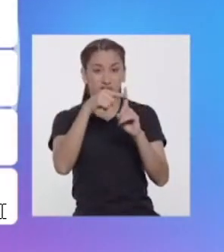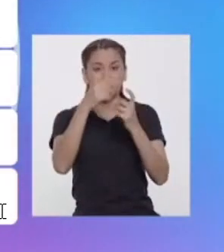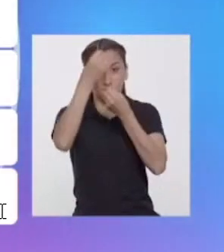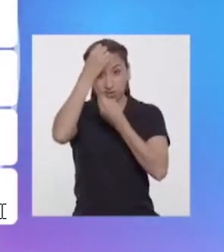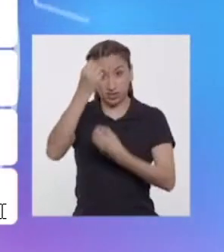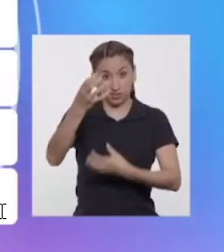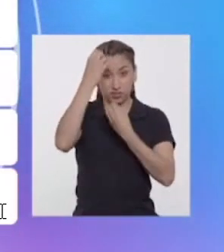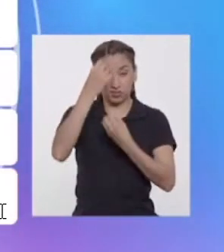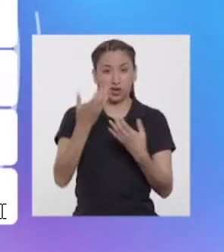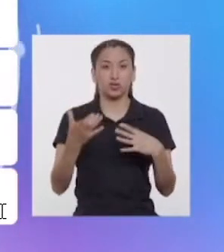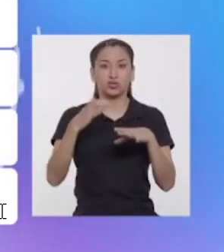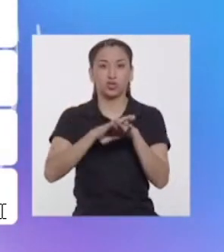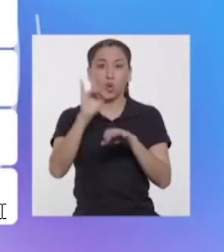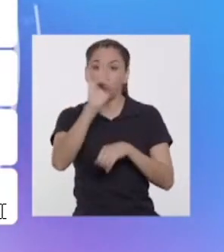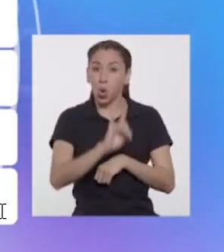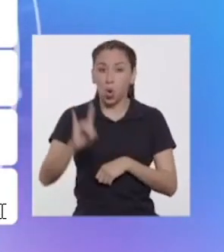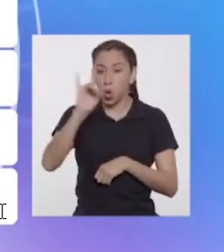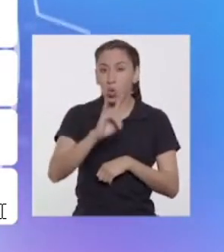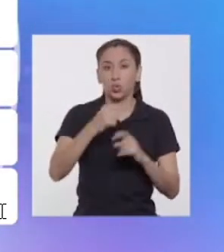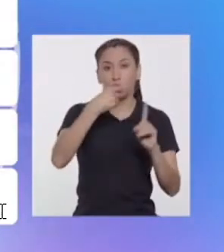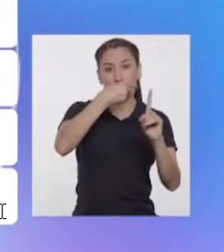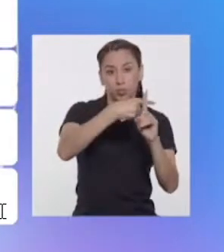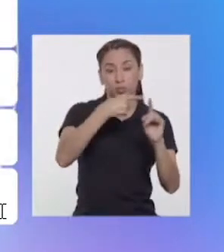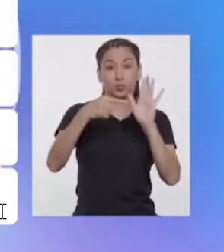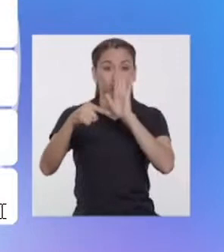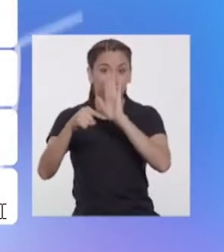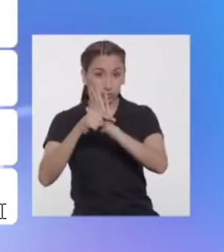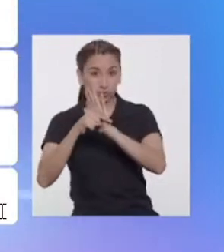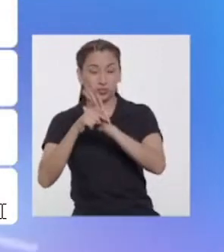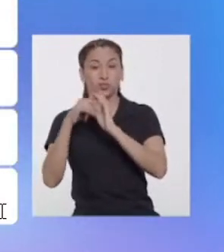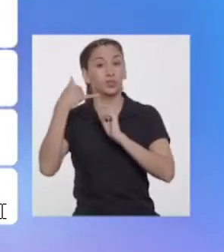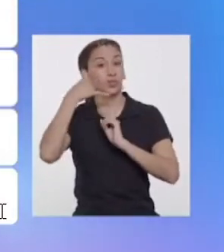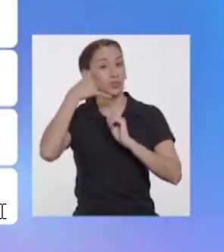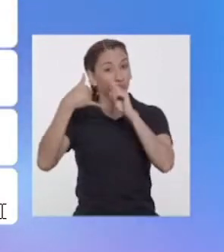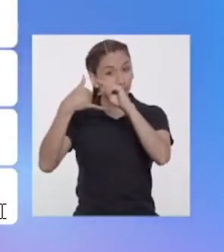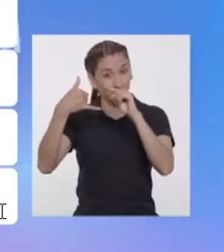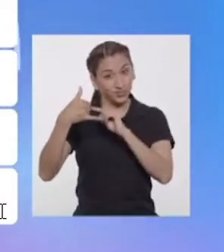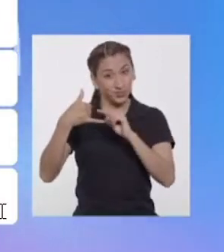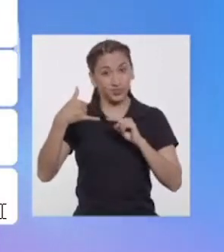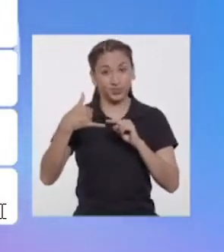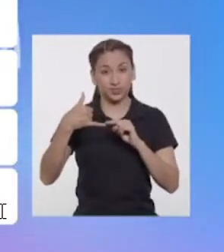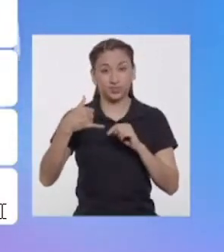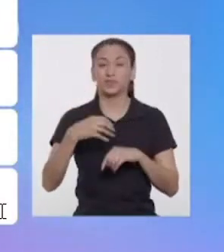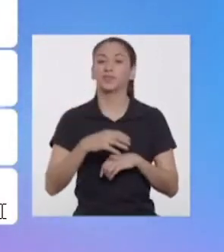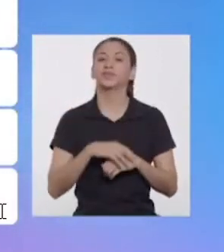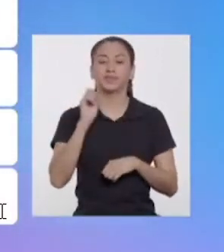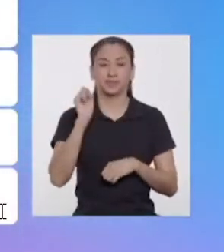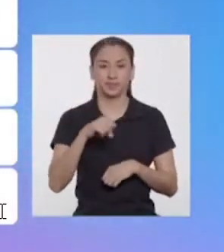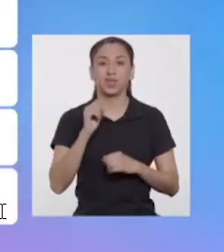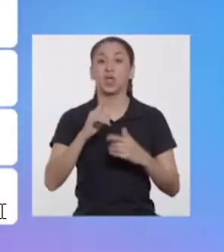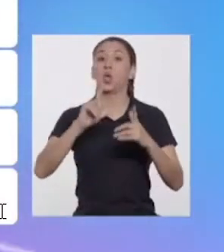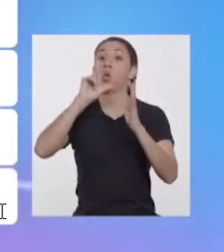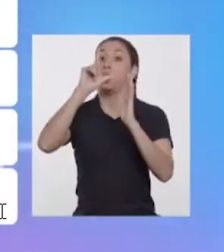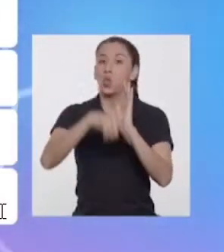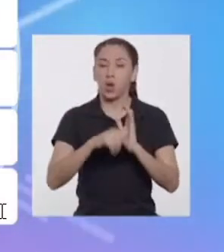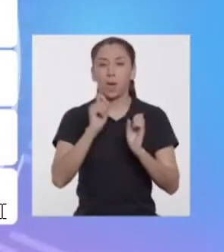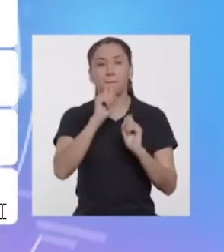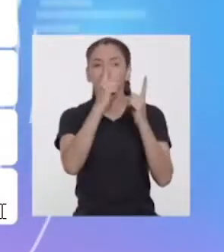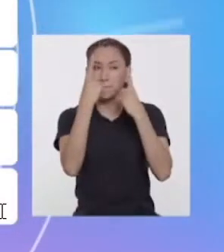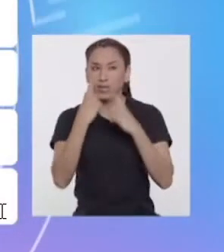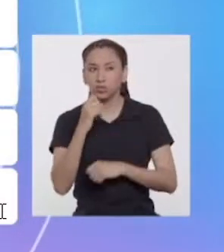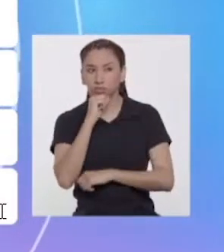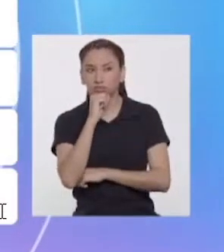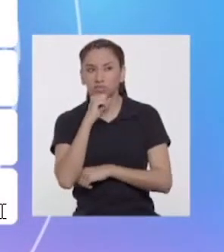propósito de informar sobre el uso, ventajas y desventajas del celular. Sí, luego debemos